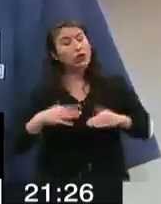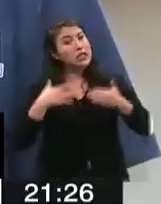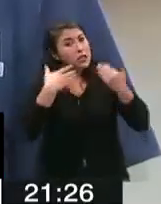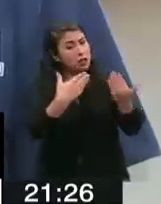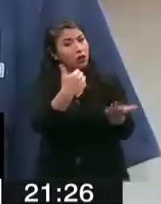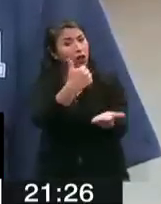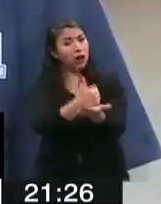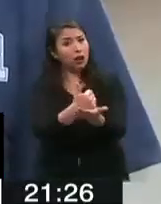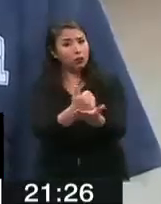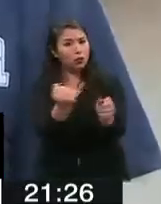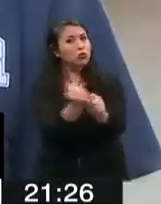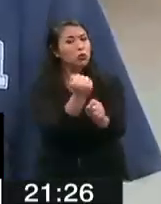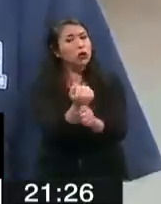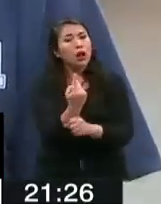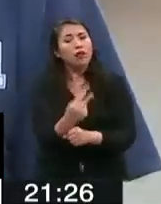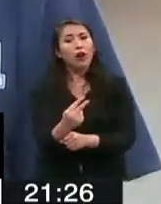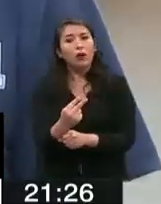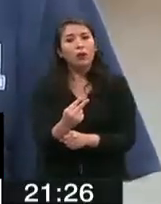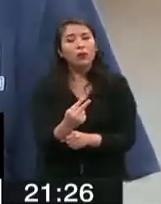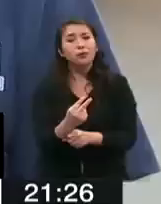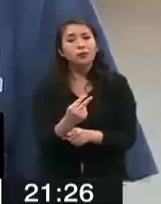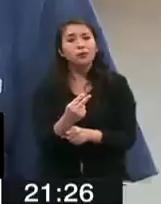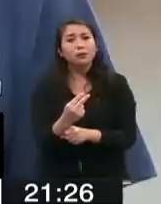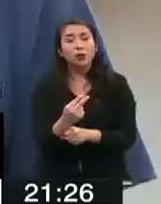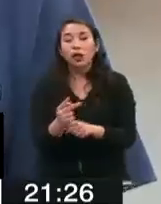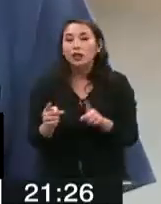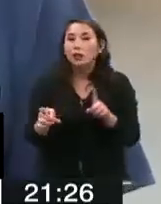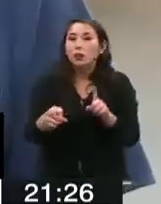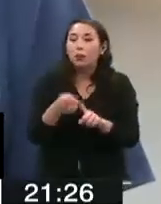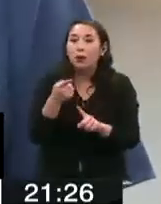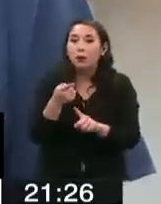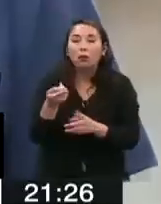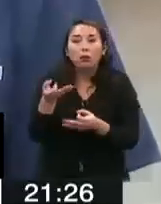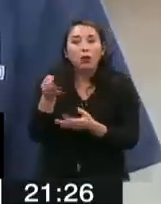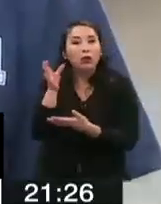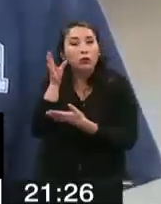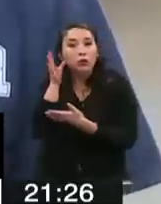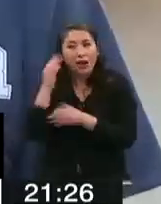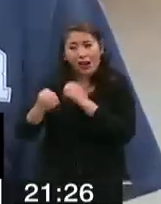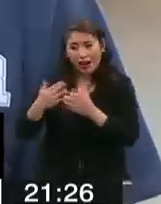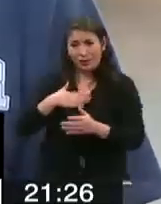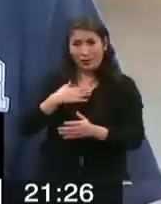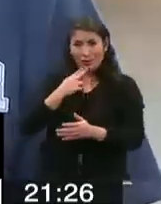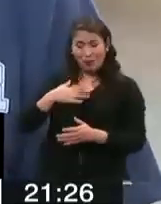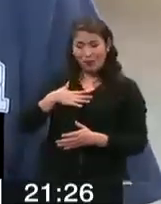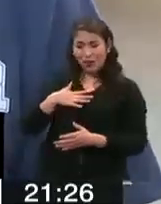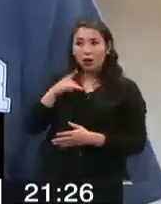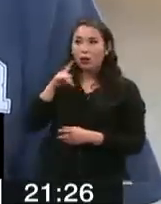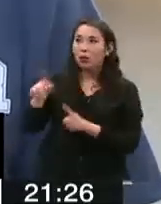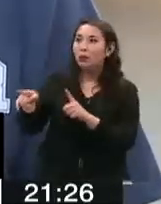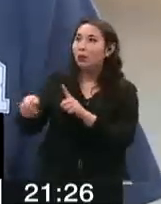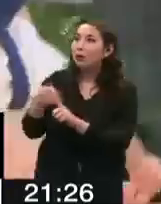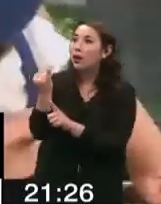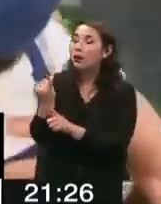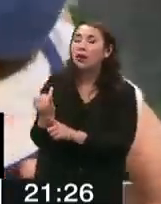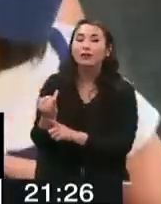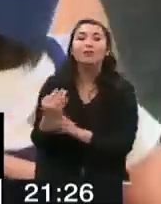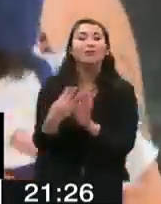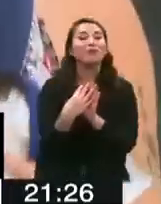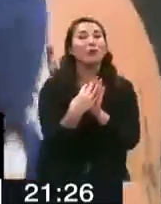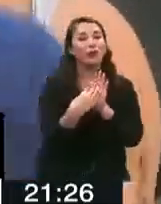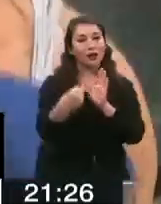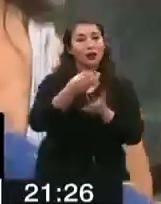alcalde por el labor que está haciendo, porque es el primero que yo he escuchado a través de mis años, que sea algo ejemplar para la comuna. Existen